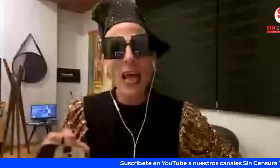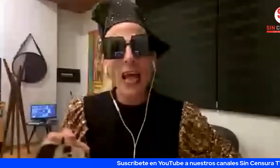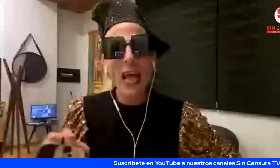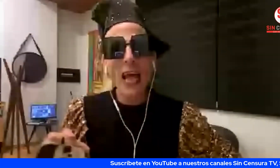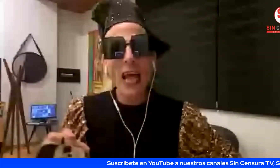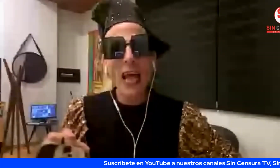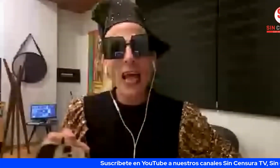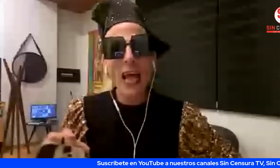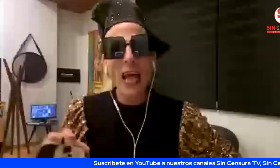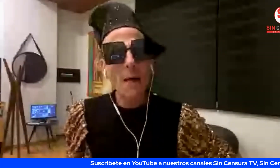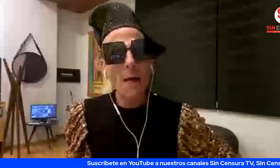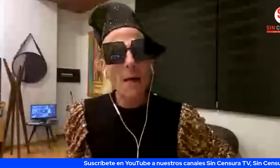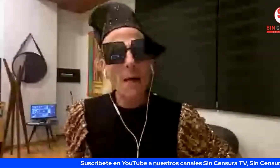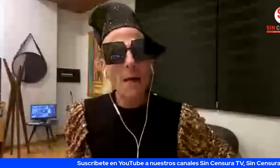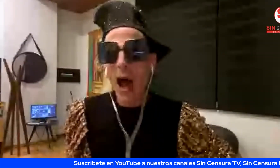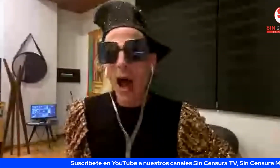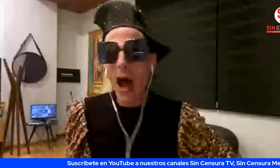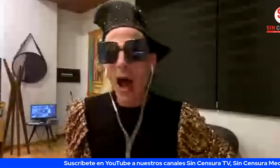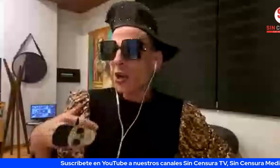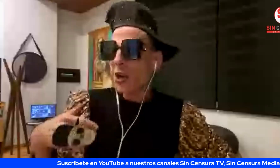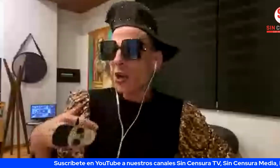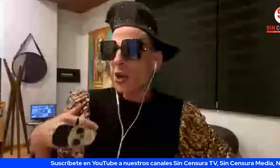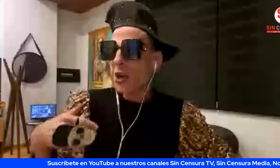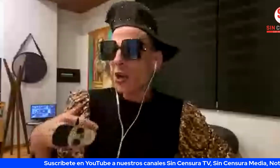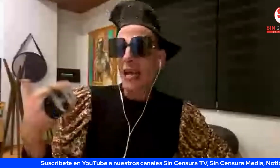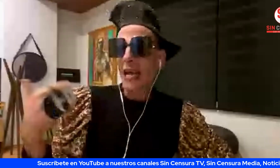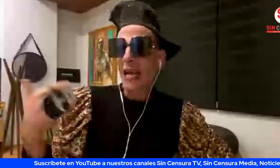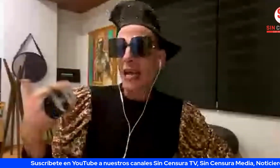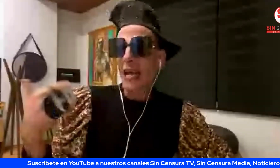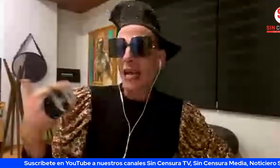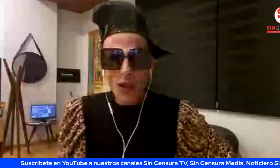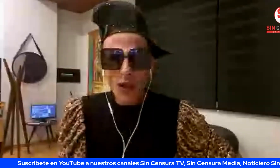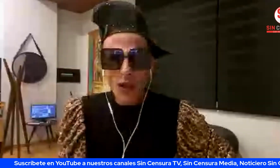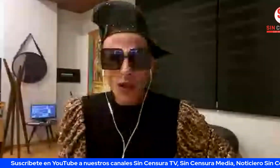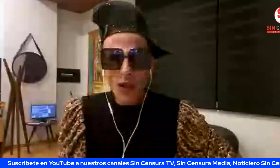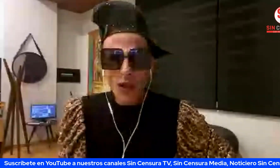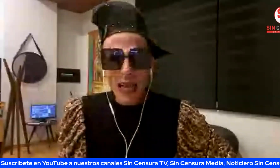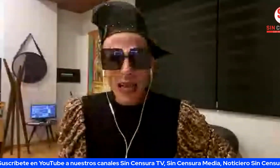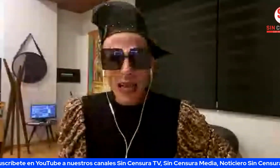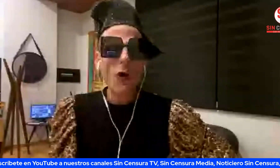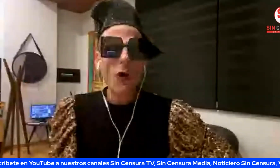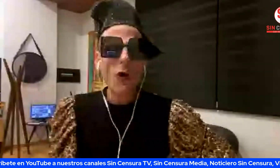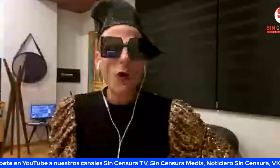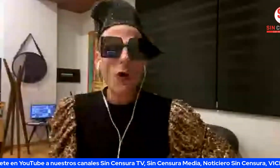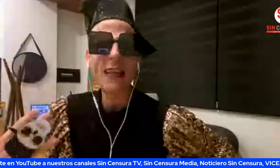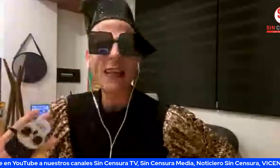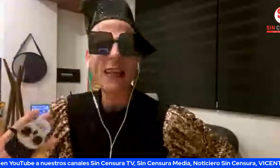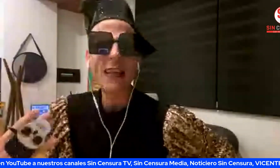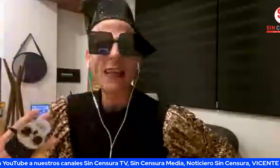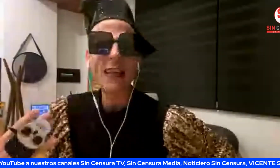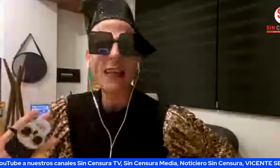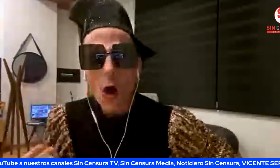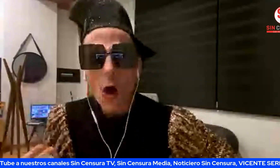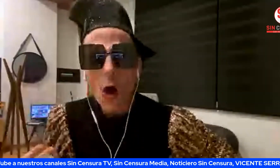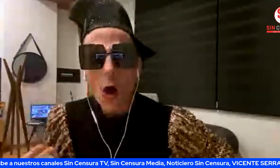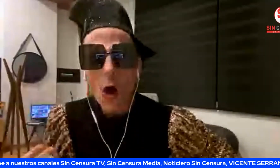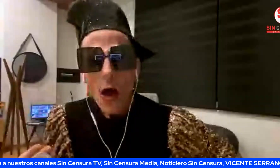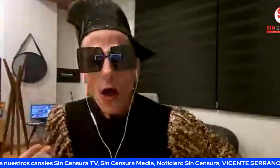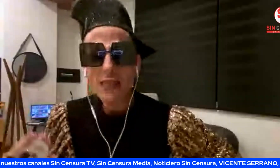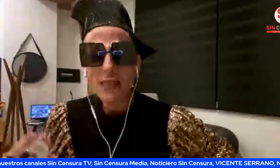que ahora subsidiamos a un senador que se le ocurre con el dinero del